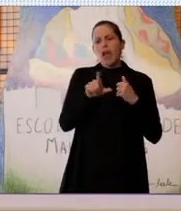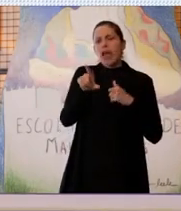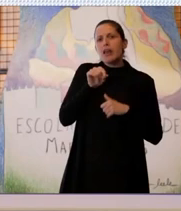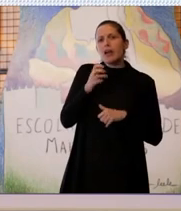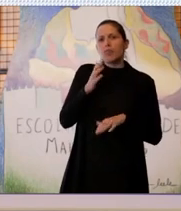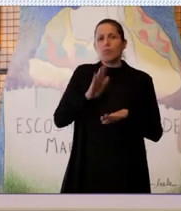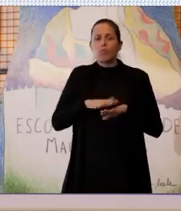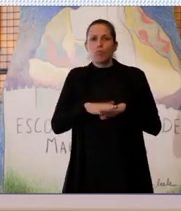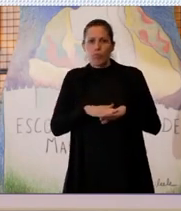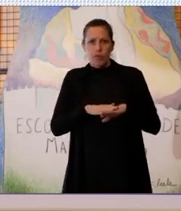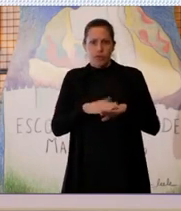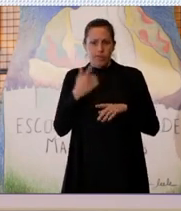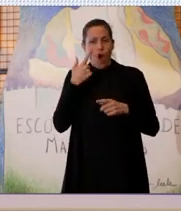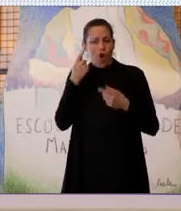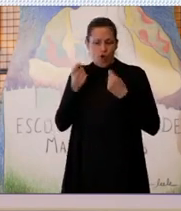control